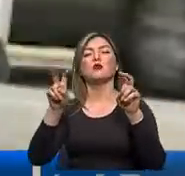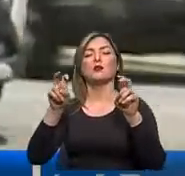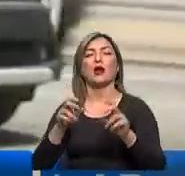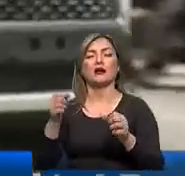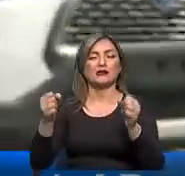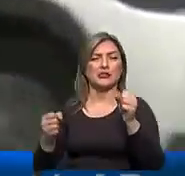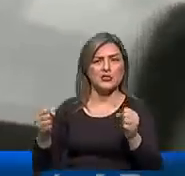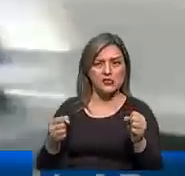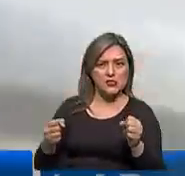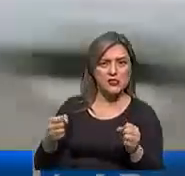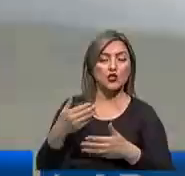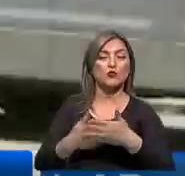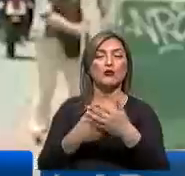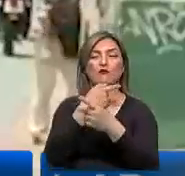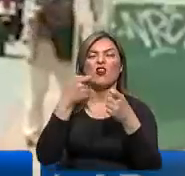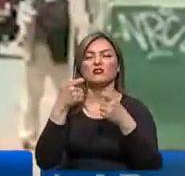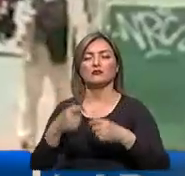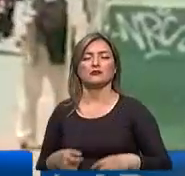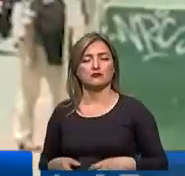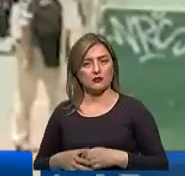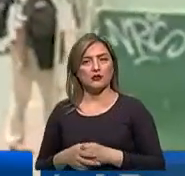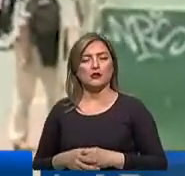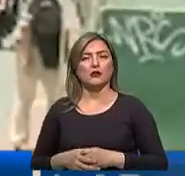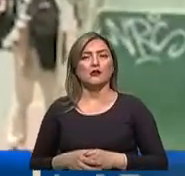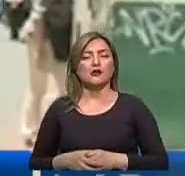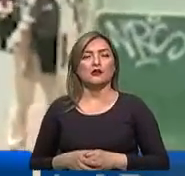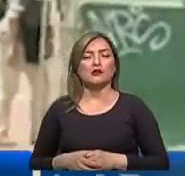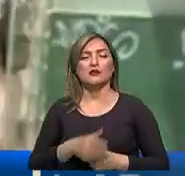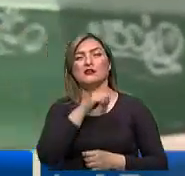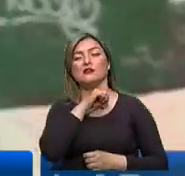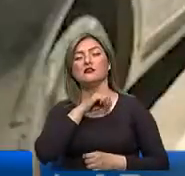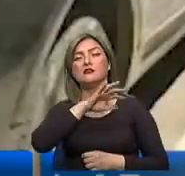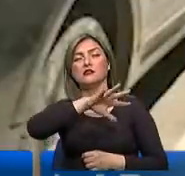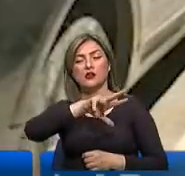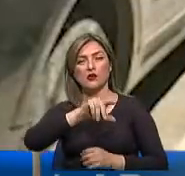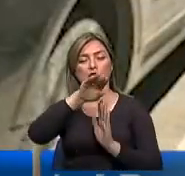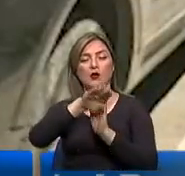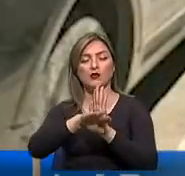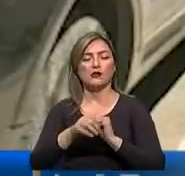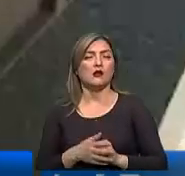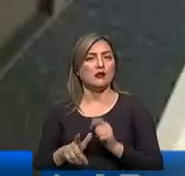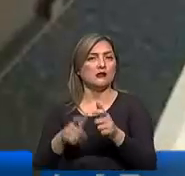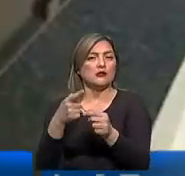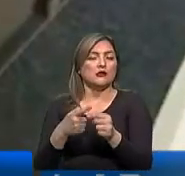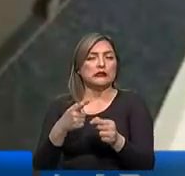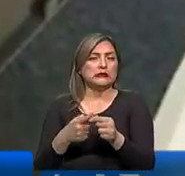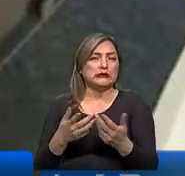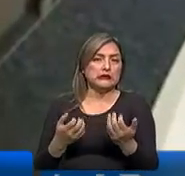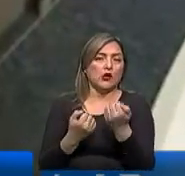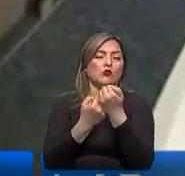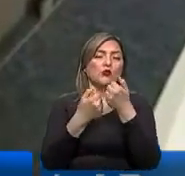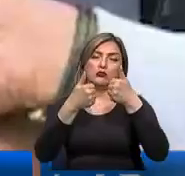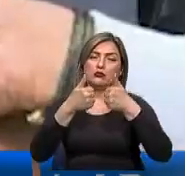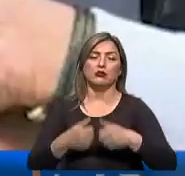aquellos vehículos que tienen documentación alterada y con ello disminuir también los índices de inseguridad. Los capitalinos, por su parte, apoyan